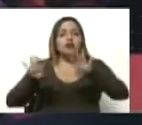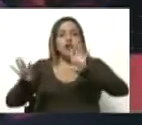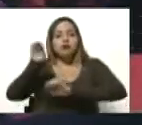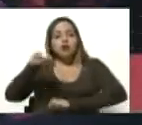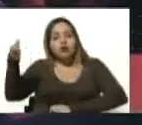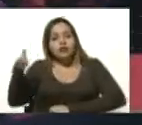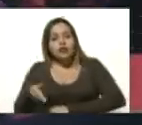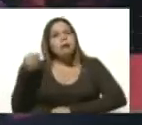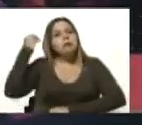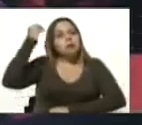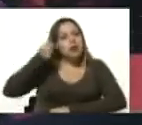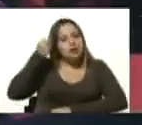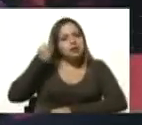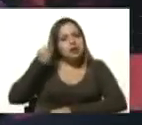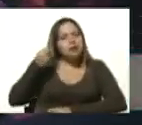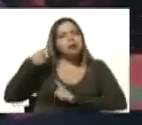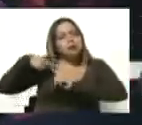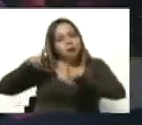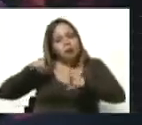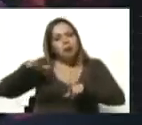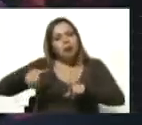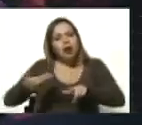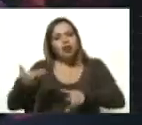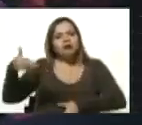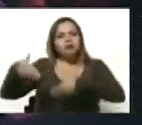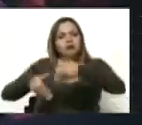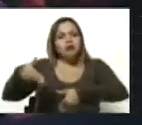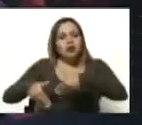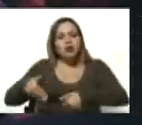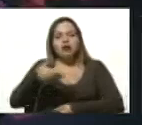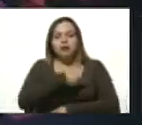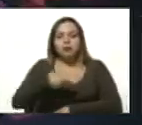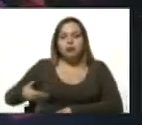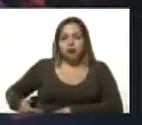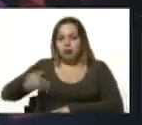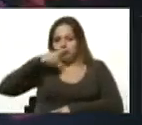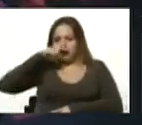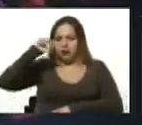población cree que Nicolás Maduro ganará las elecciones presidenciales del 2024.